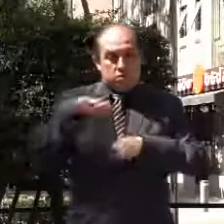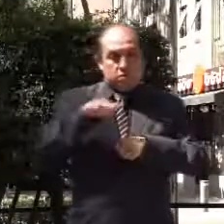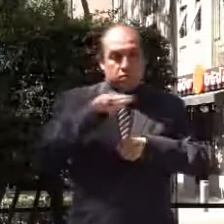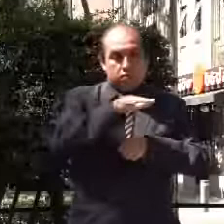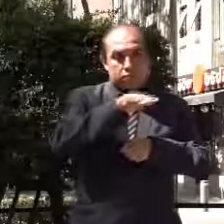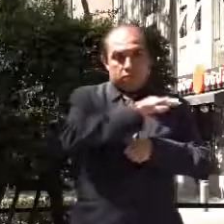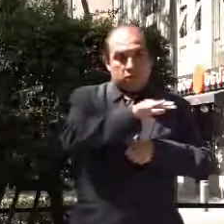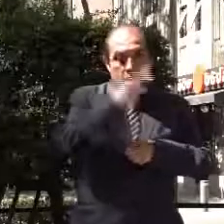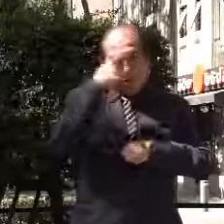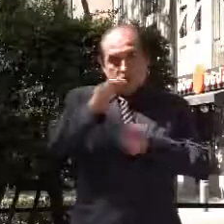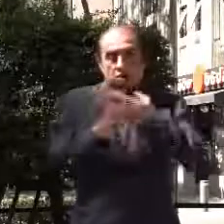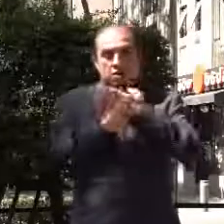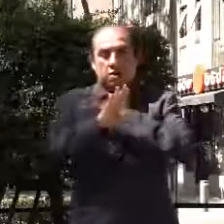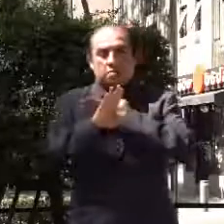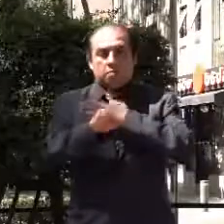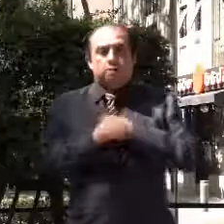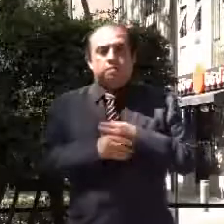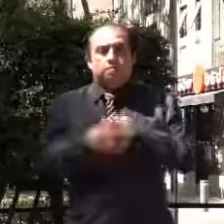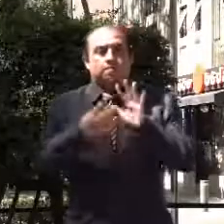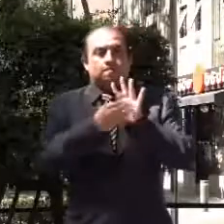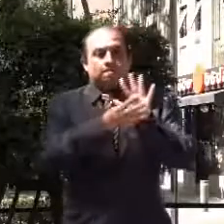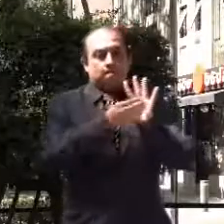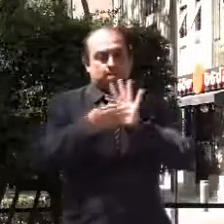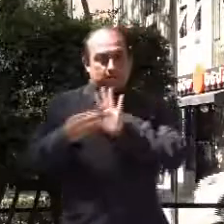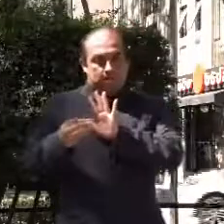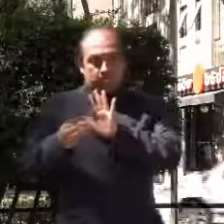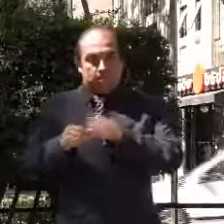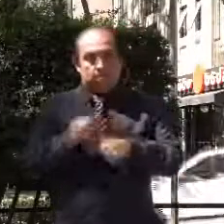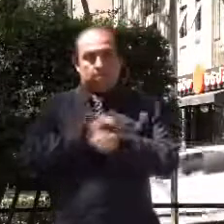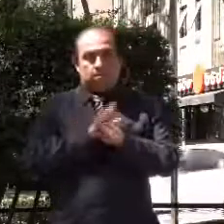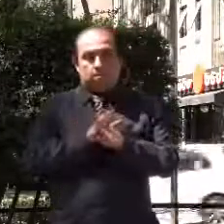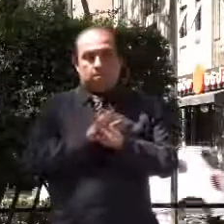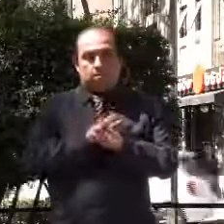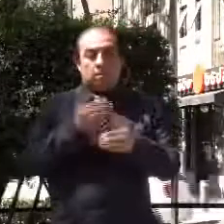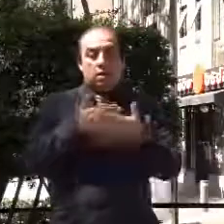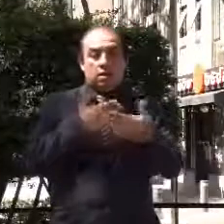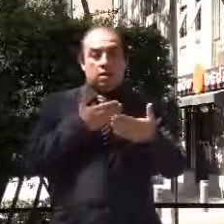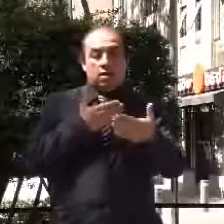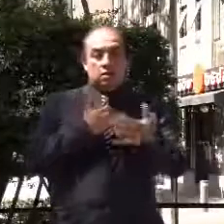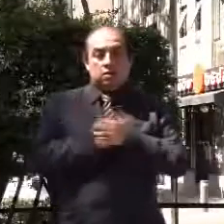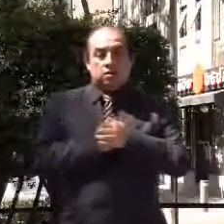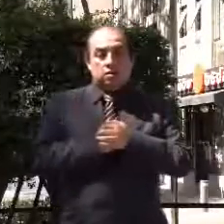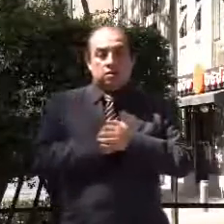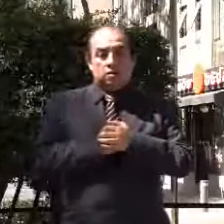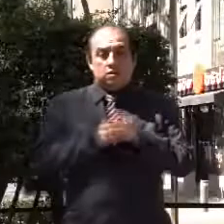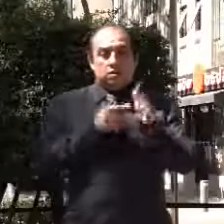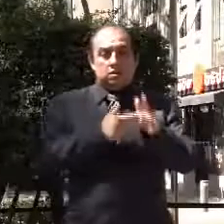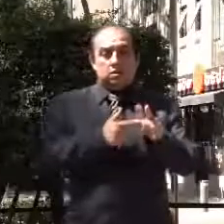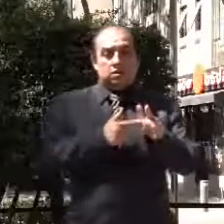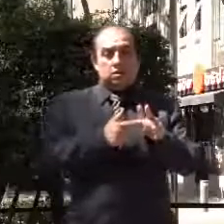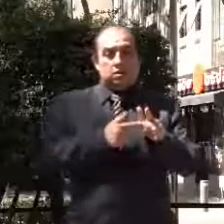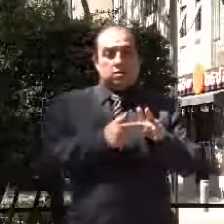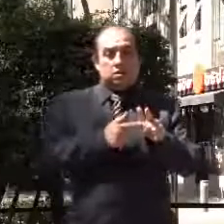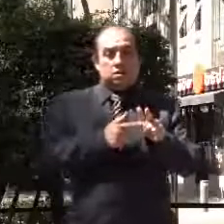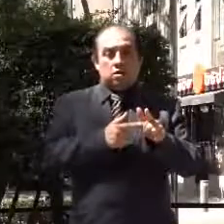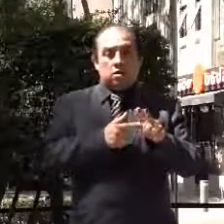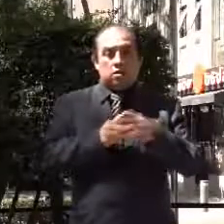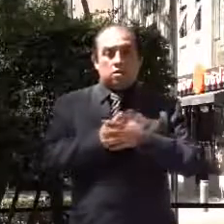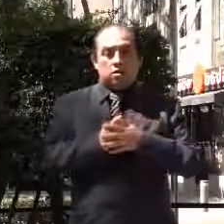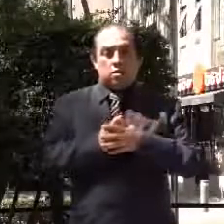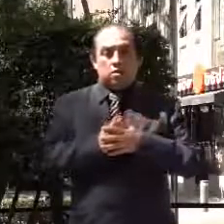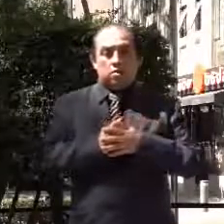para evitar contagios. Antes de pasar a un esquema de cierre de algunas